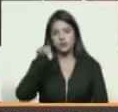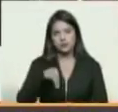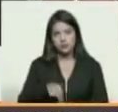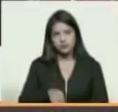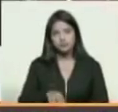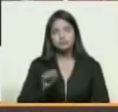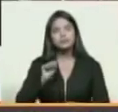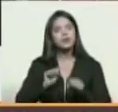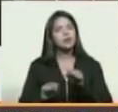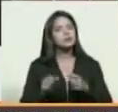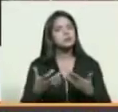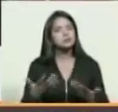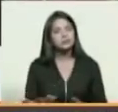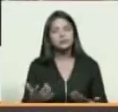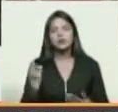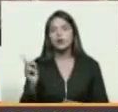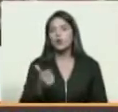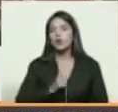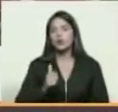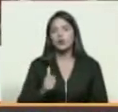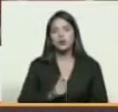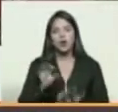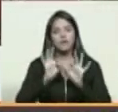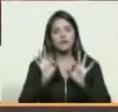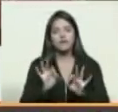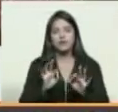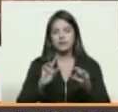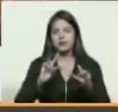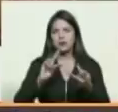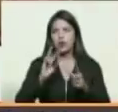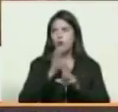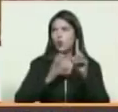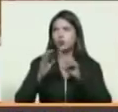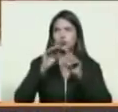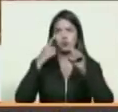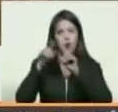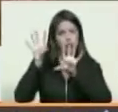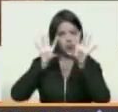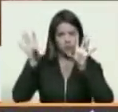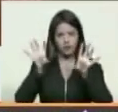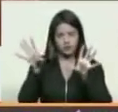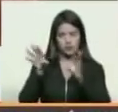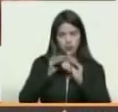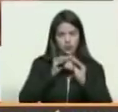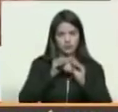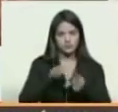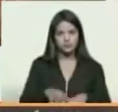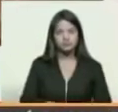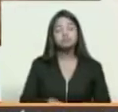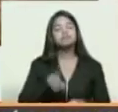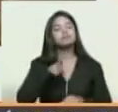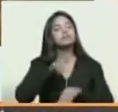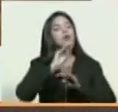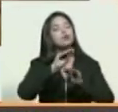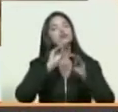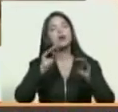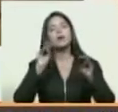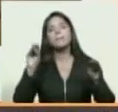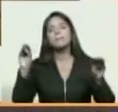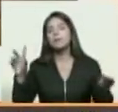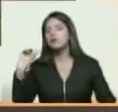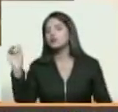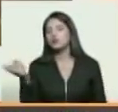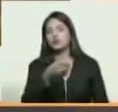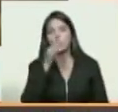esta manera toda forma de transculturización. Por lo tanto, hago un llamado, todos los